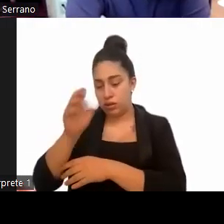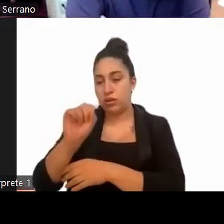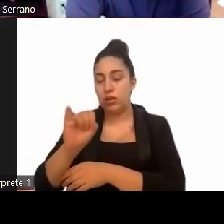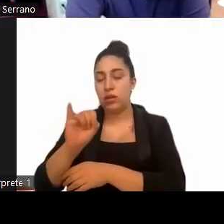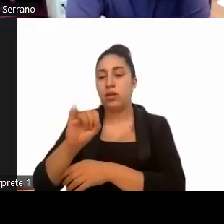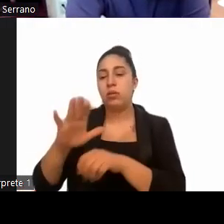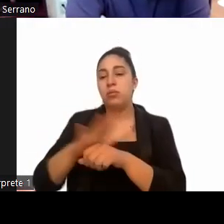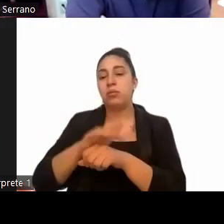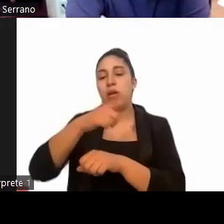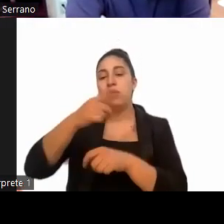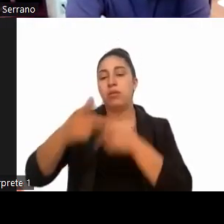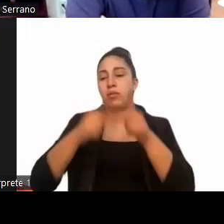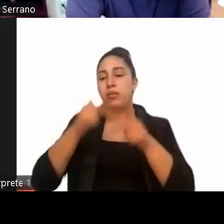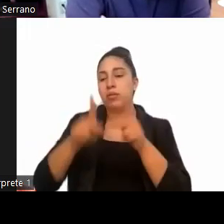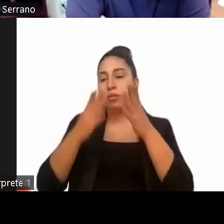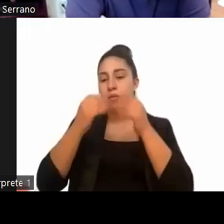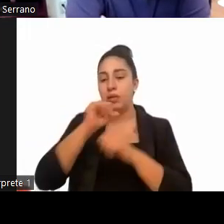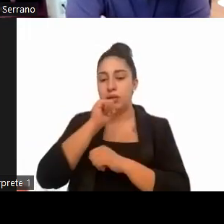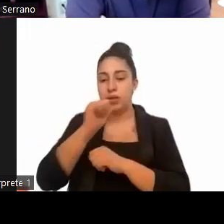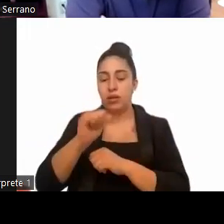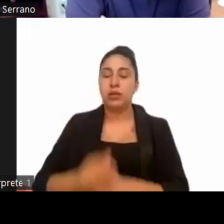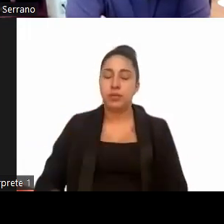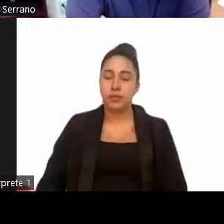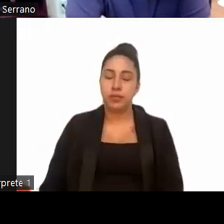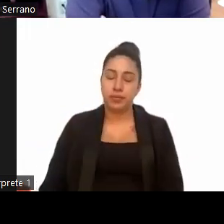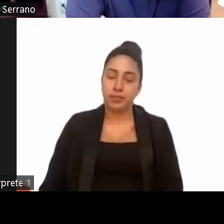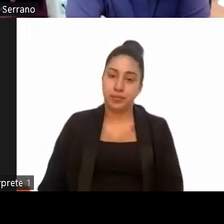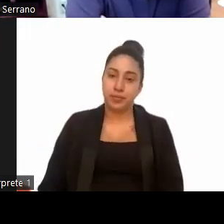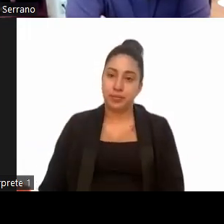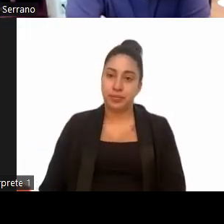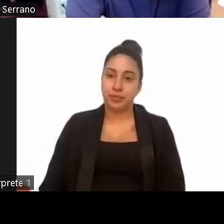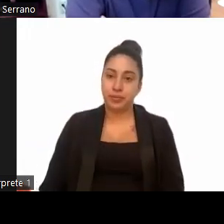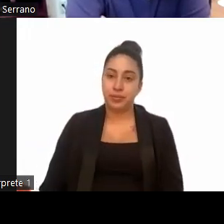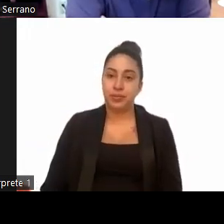mayoría el orden del día y por consiguiente el acuerdo.